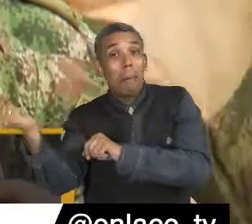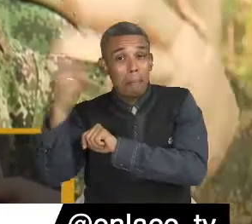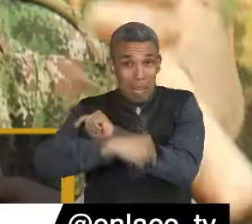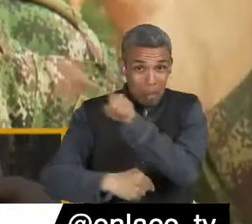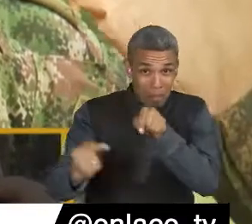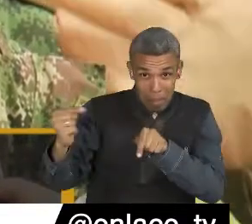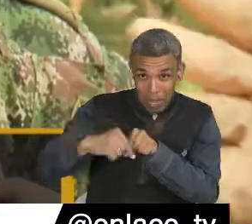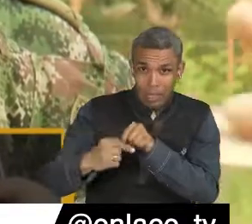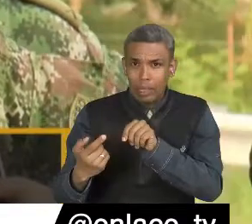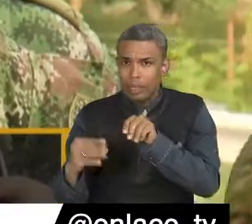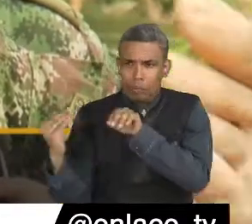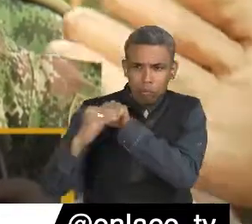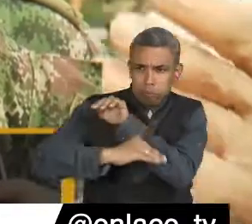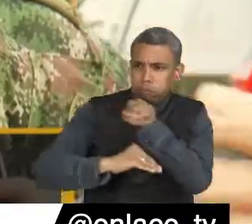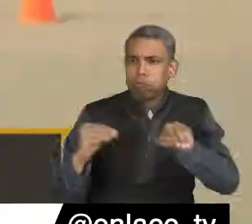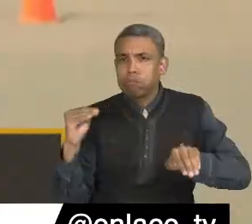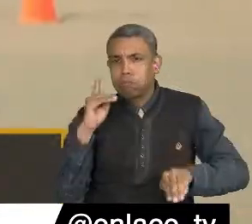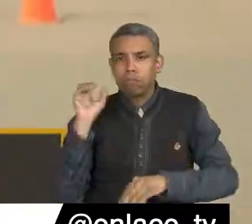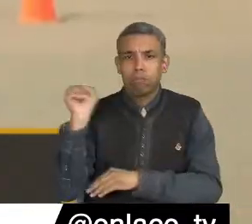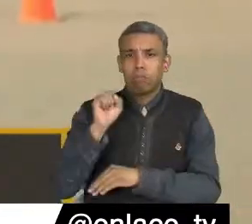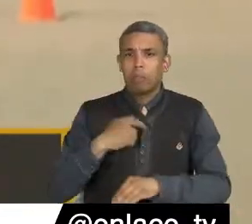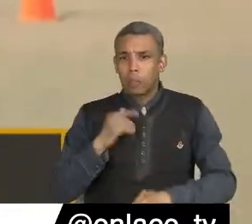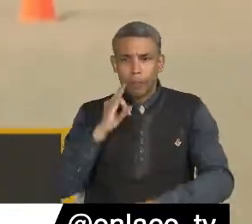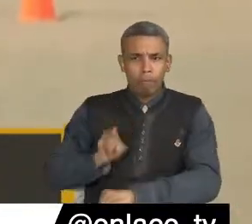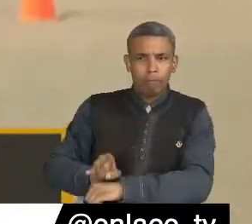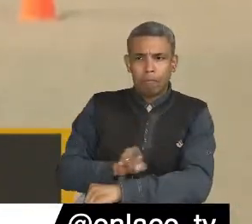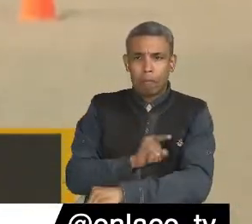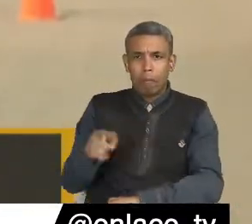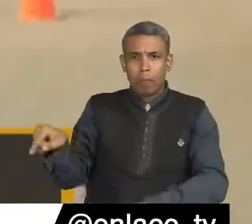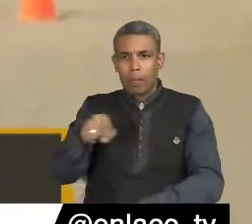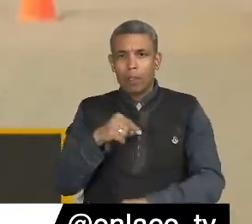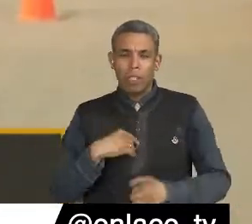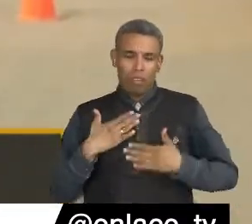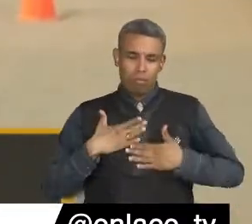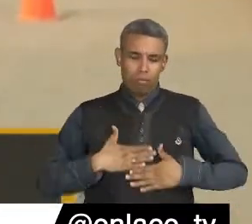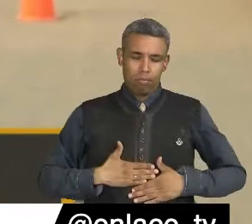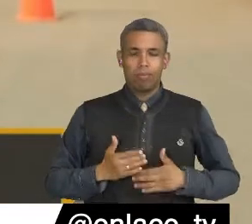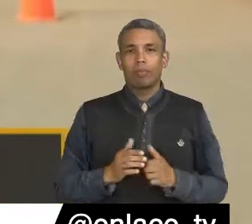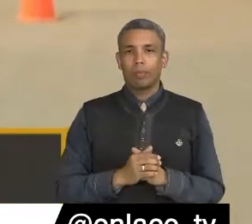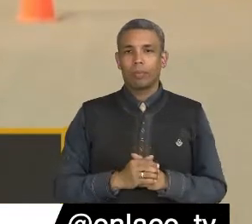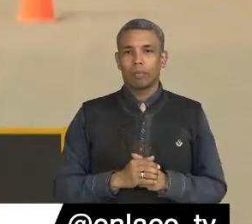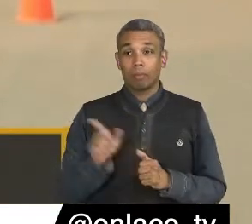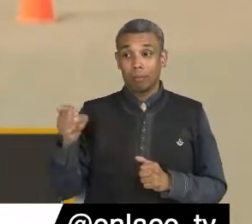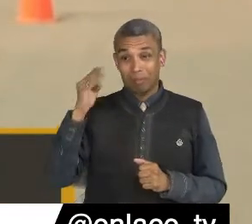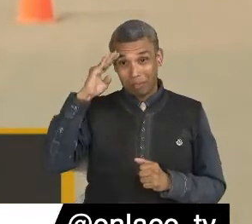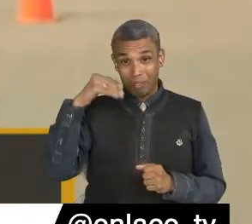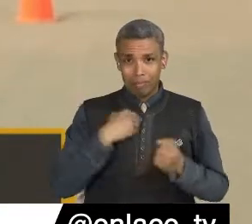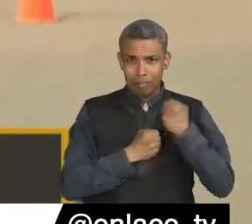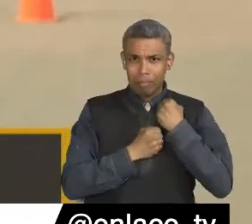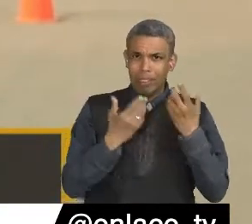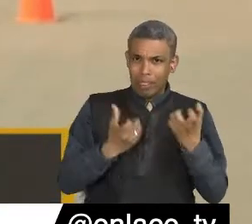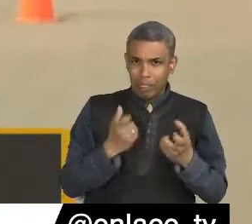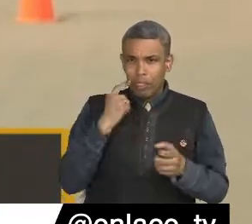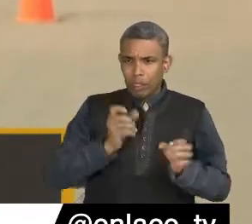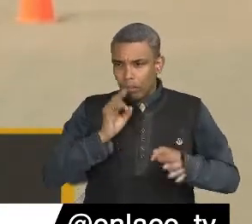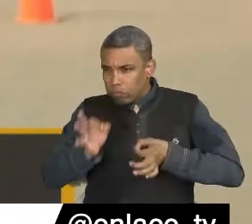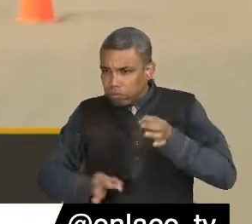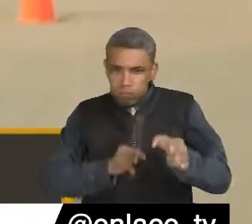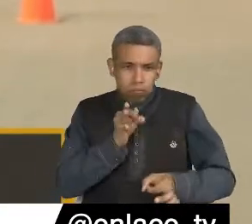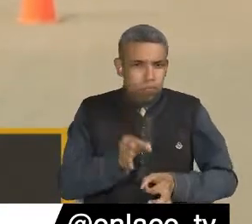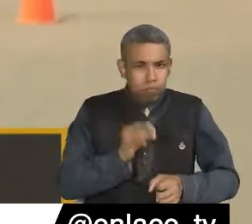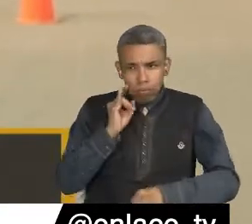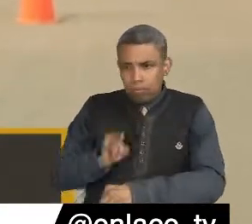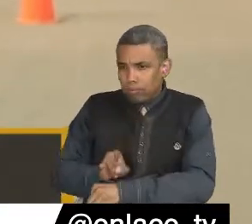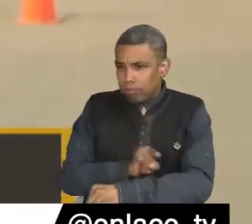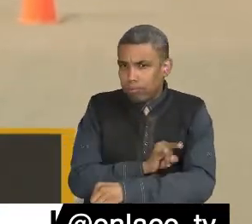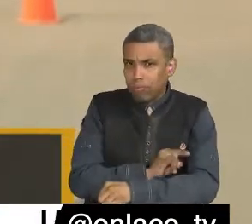puedan estar tranquilas al transitar por las vías. Y es que con esta campaña las autoridades buscan precisamente brindarle seguridad a todas aquellas personas que se